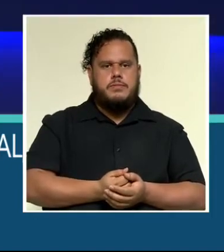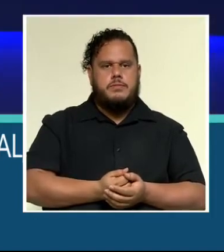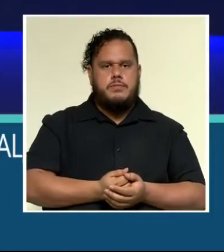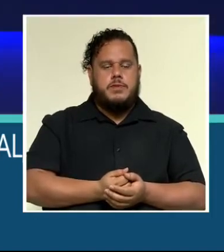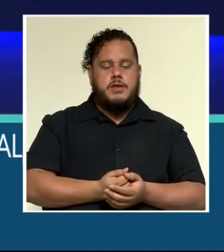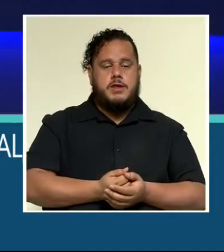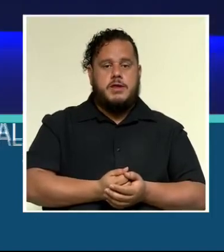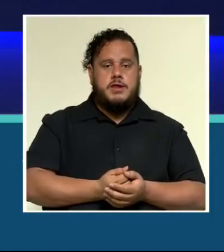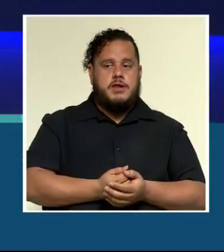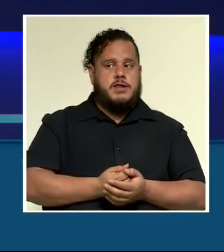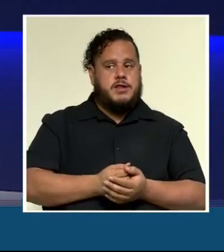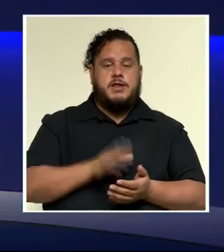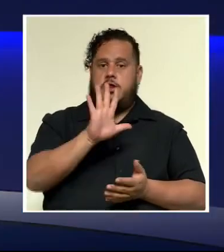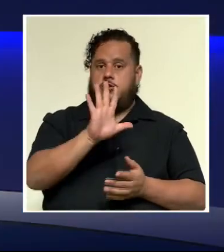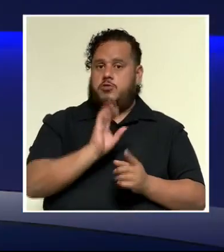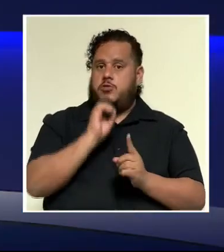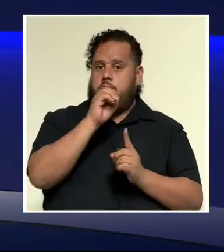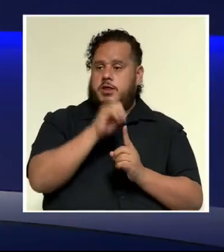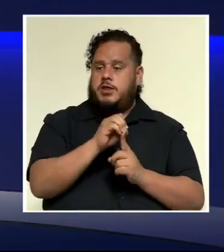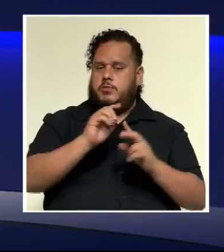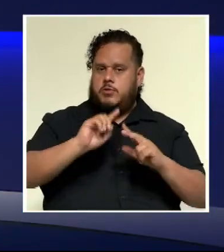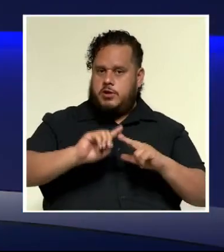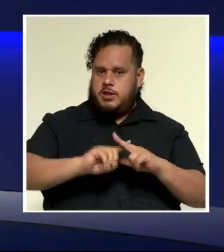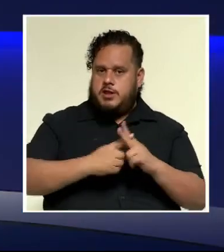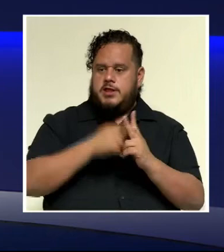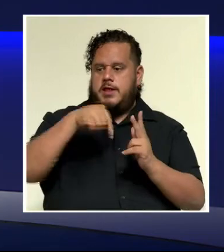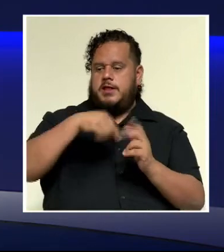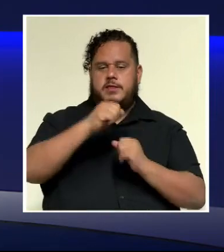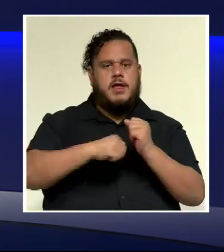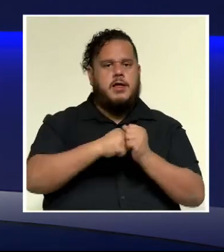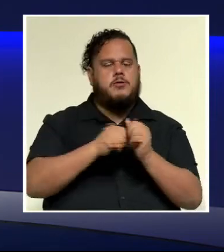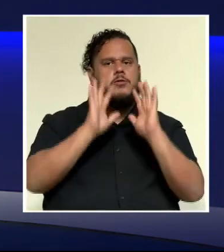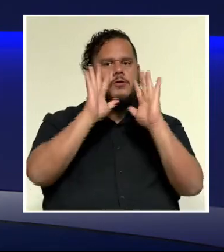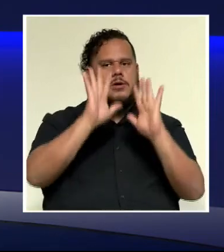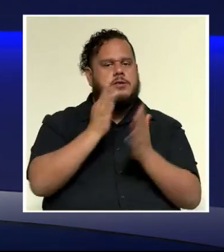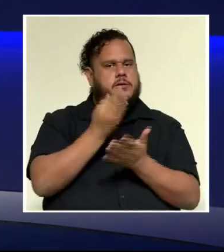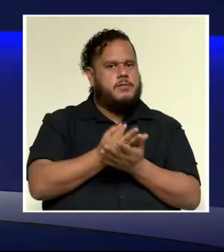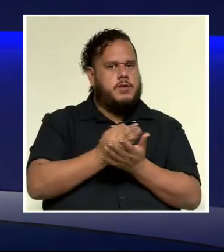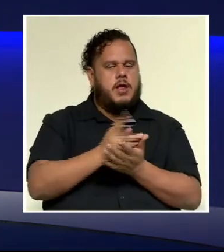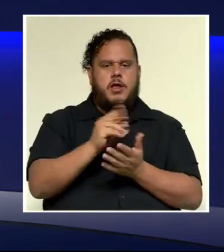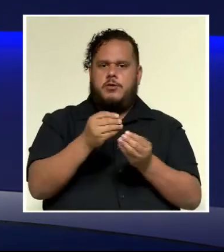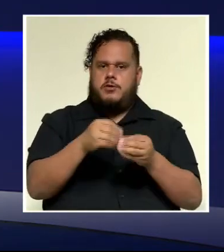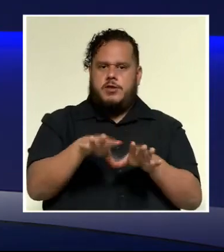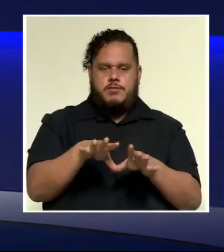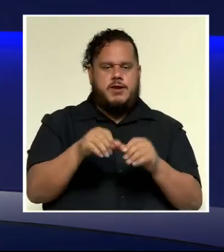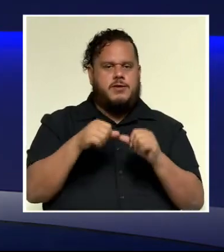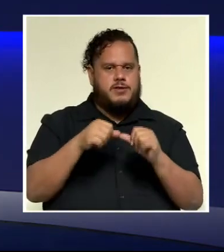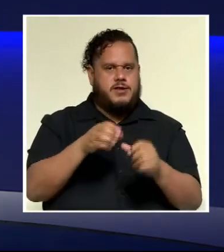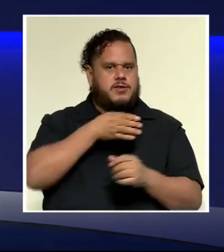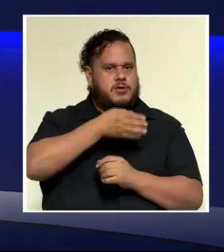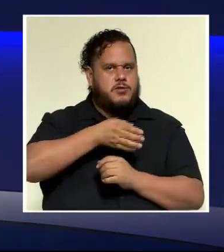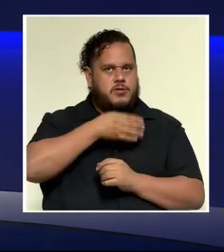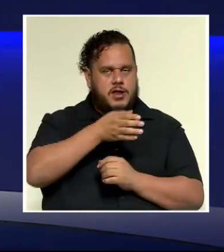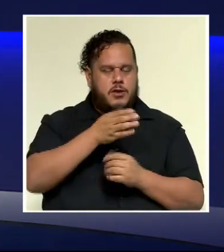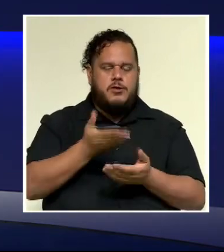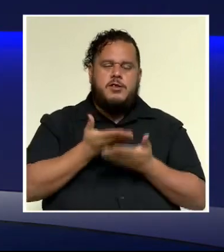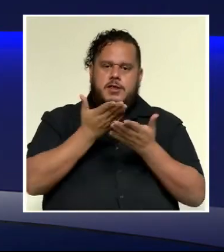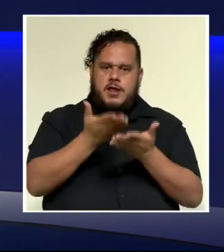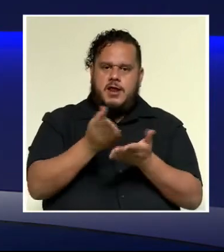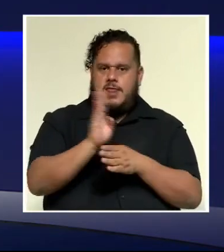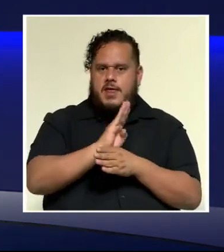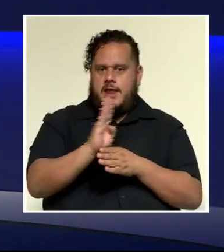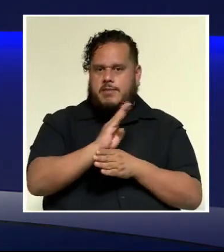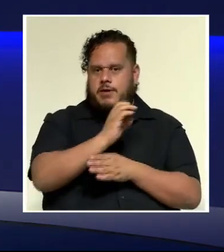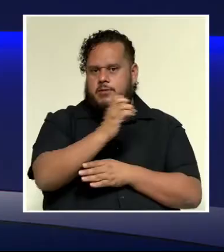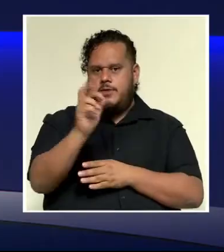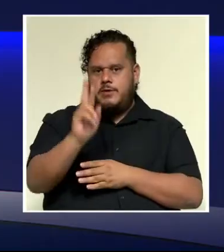Si entre sus objetivos está iniciar este año con excelentes finanzas, no se pierda los siguientes consejos que le da el Banco de